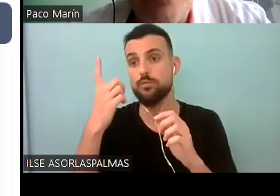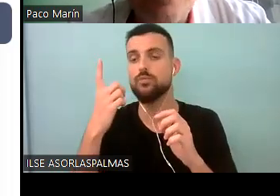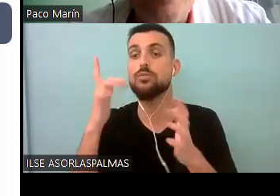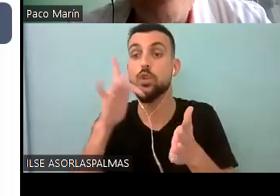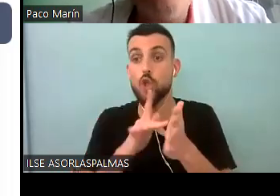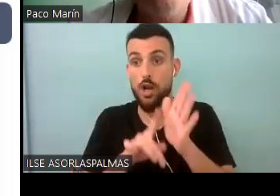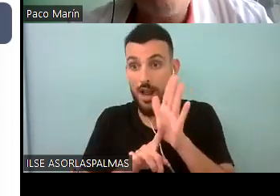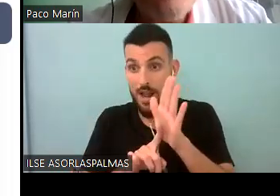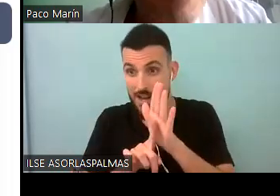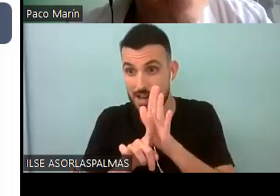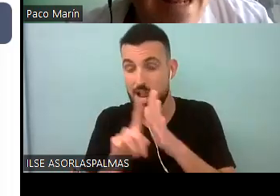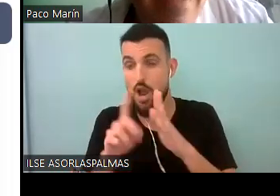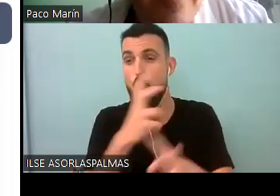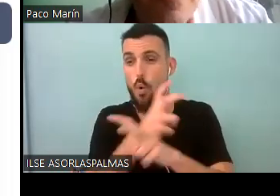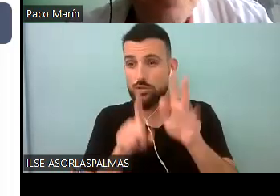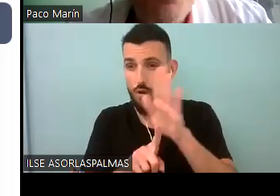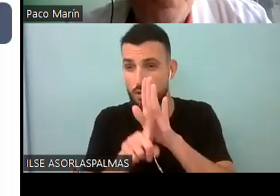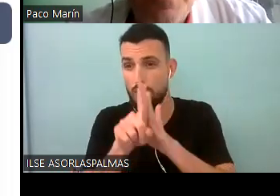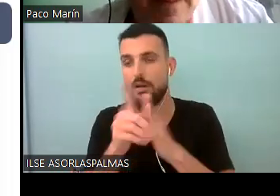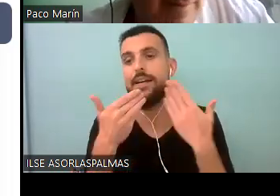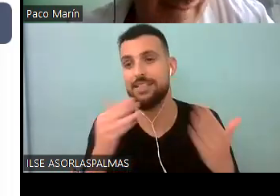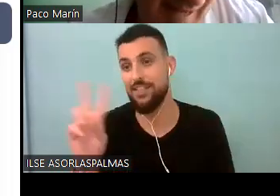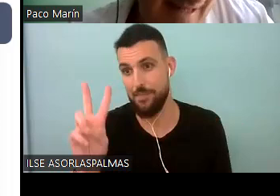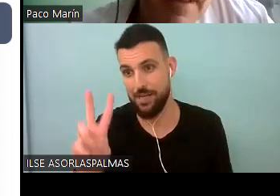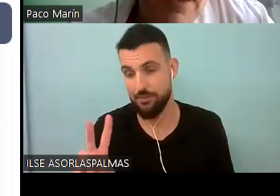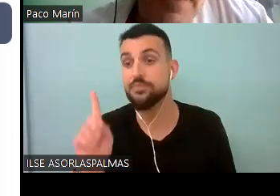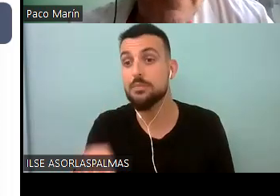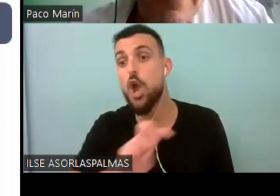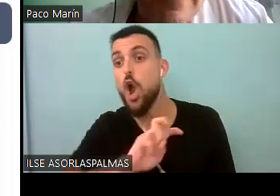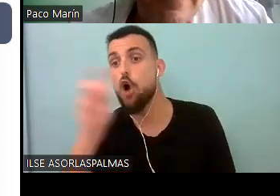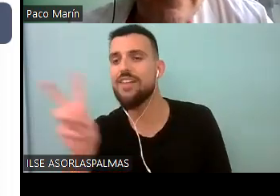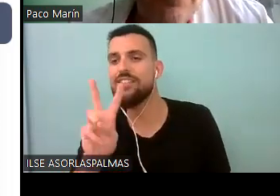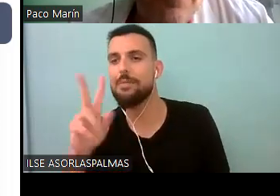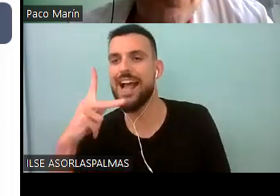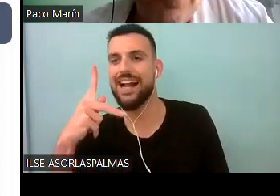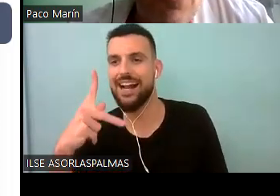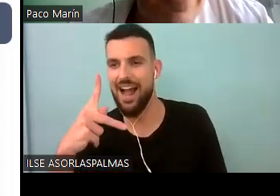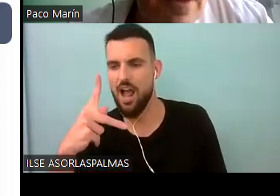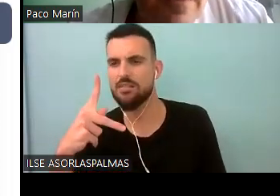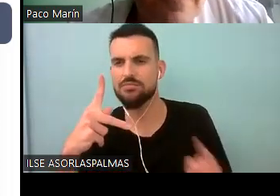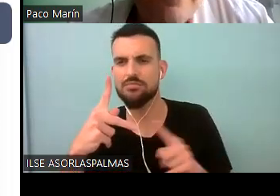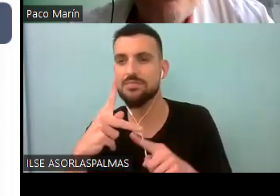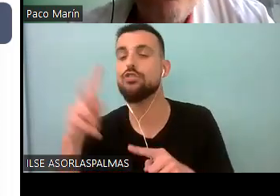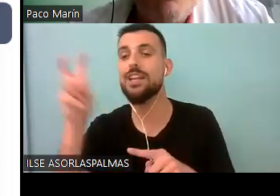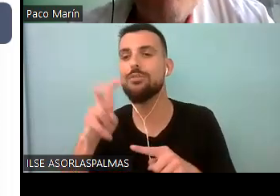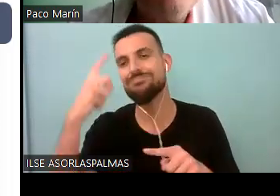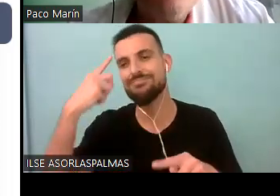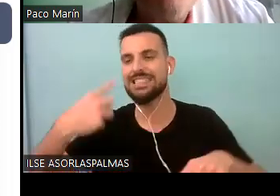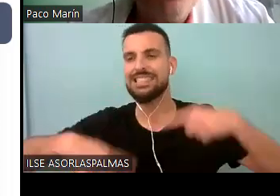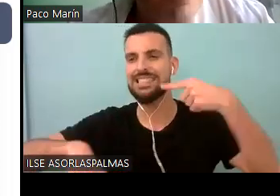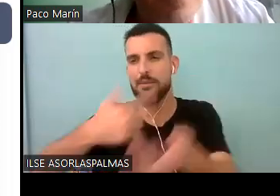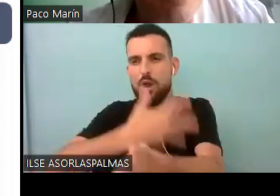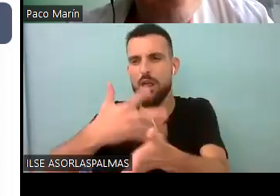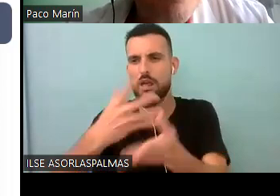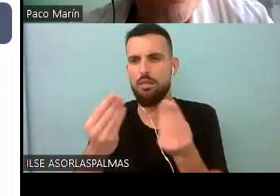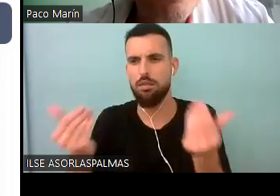una oxidación detrás. La vitamina K se ha visto claramente asociada en los procesos de coagulación, fundamentalmente.